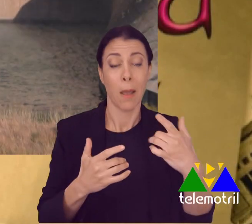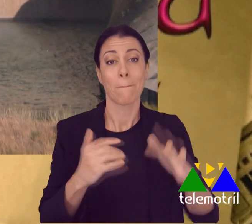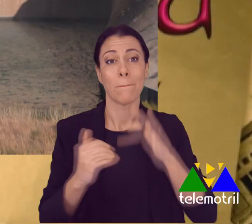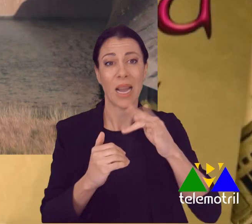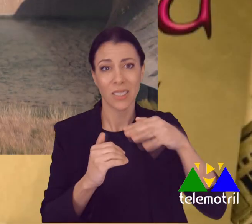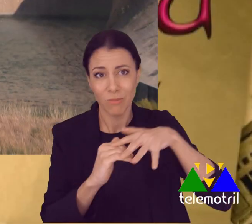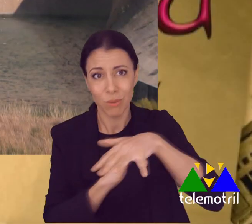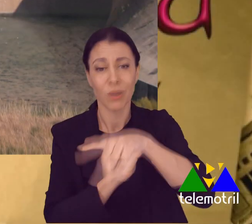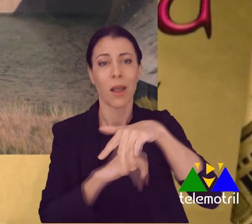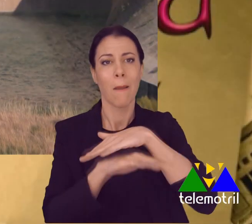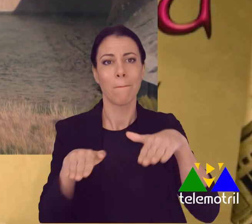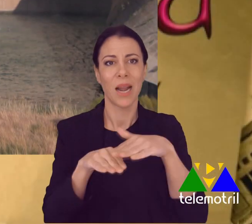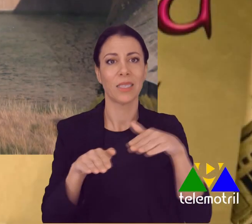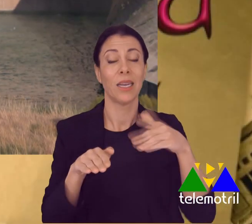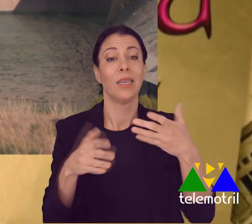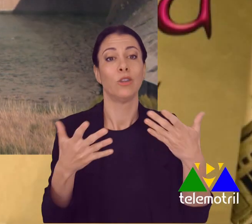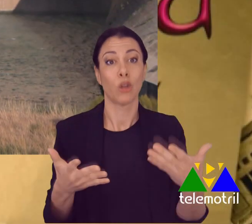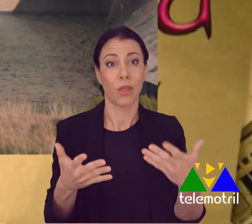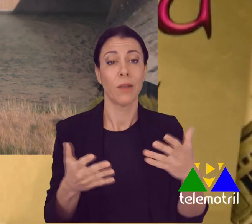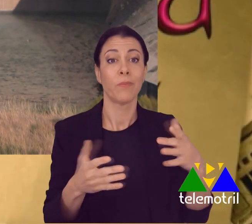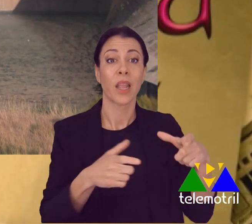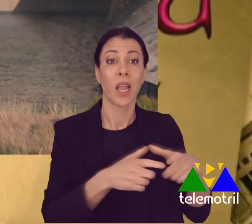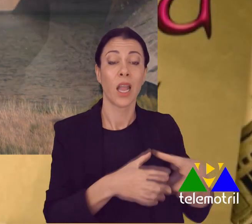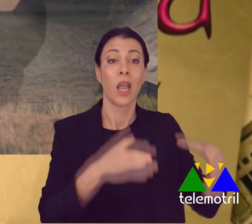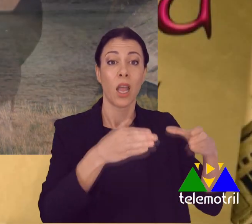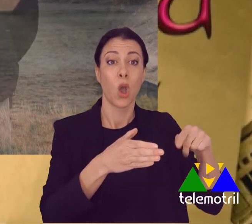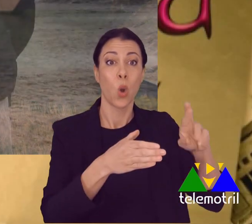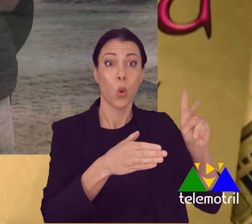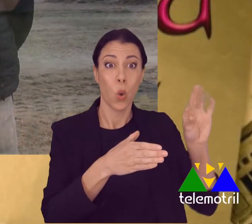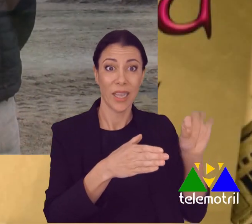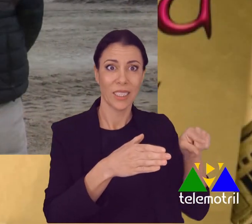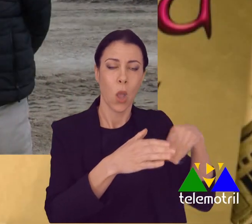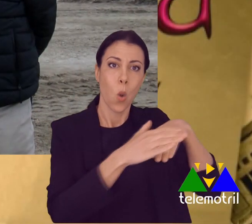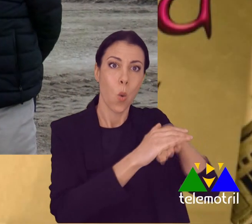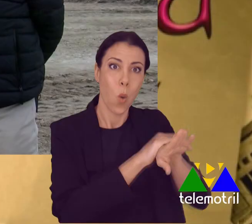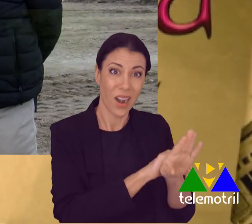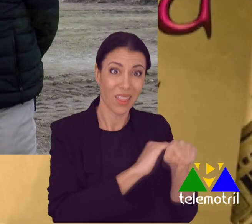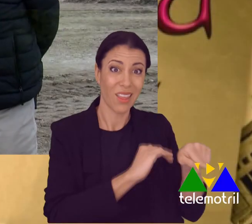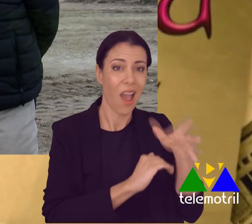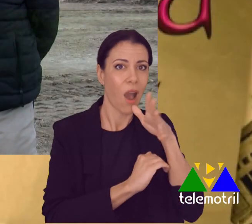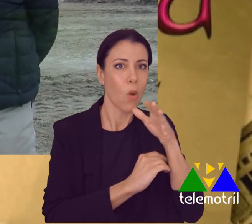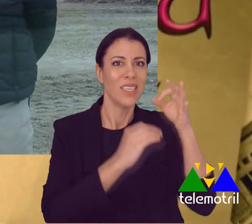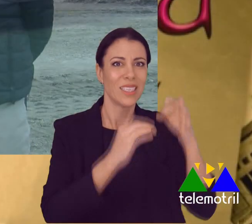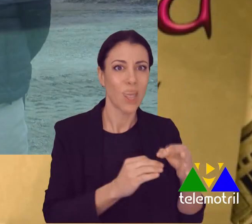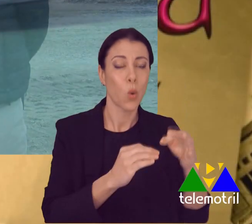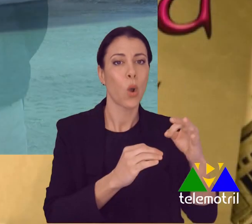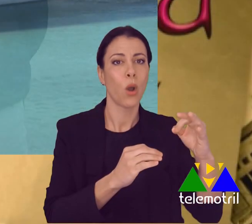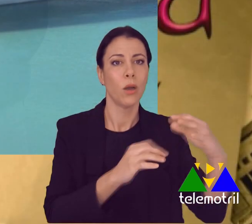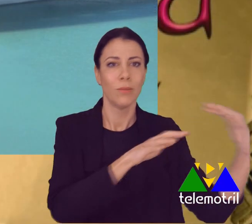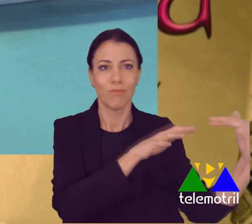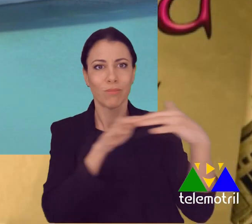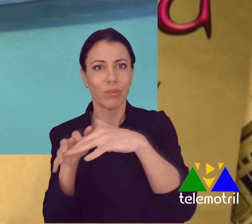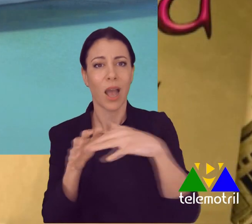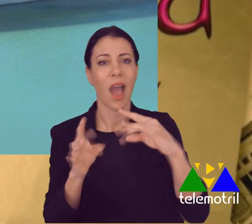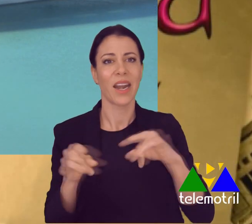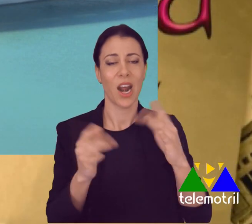se cortaba en el momento en que Rules embalsara agua, hace su presa, pues ya pues no había aporte de arenas a la playa,